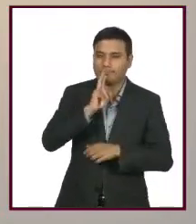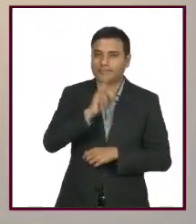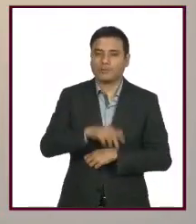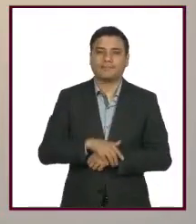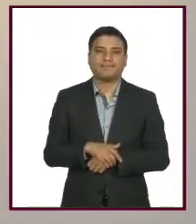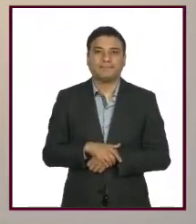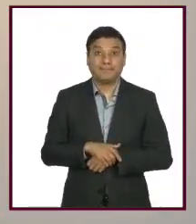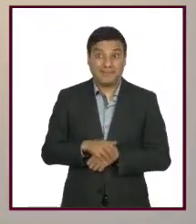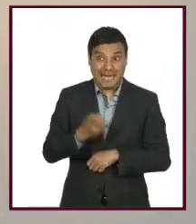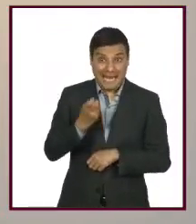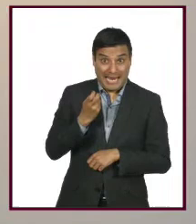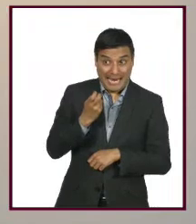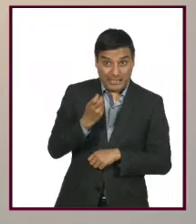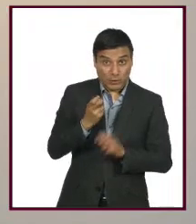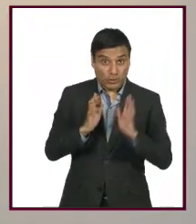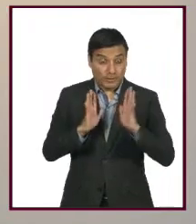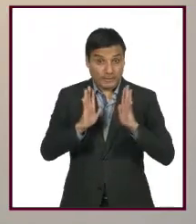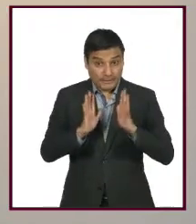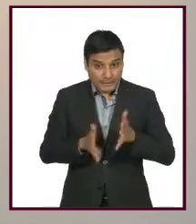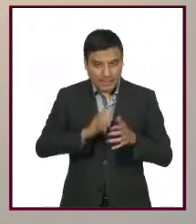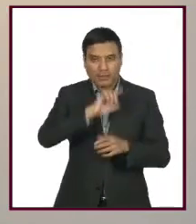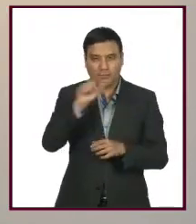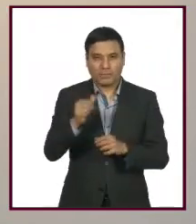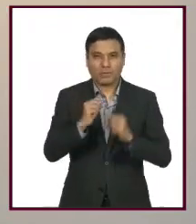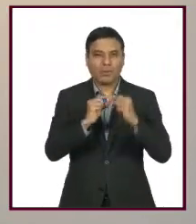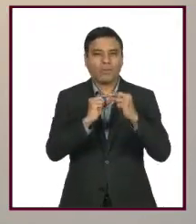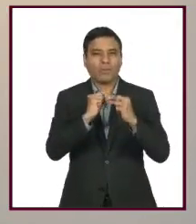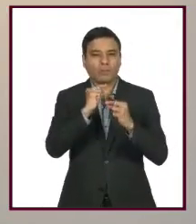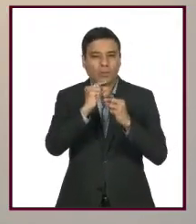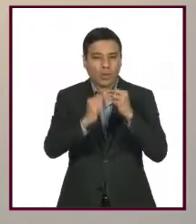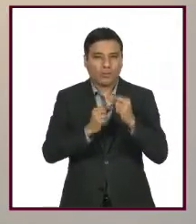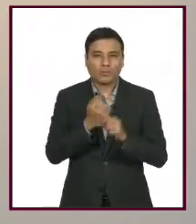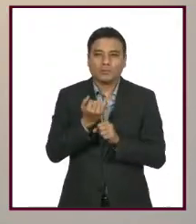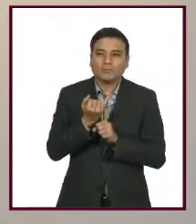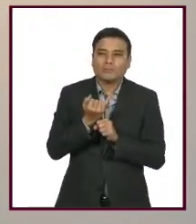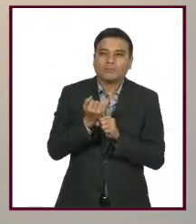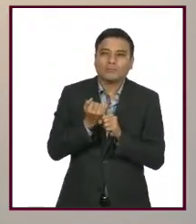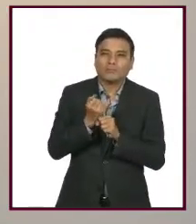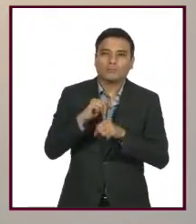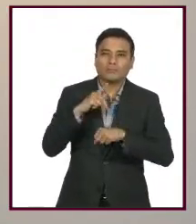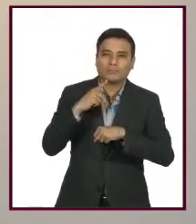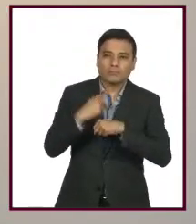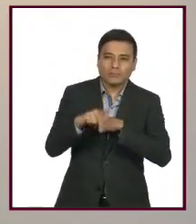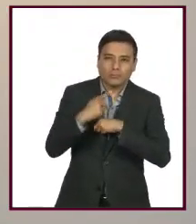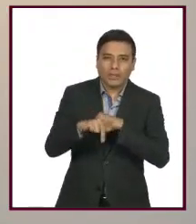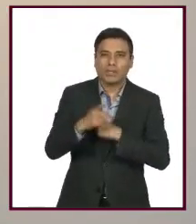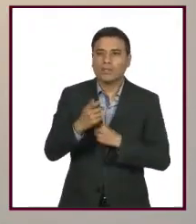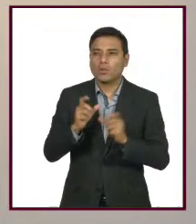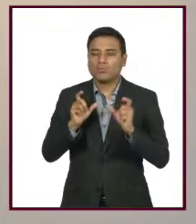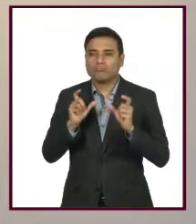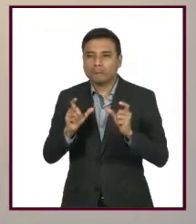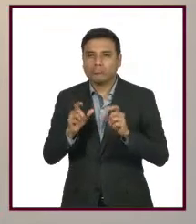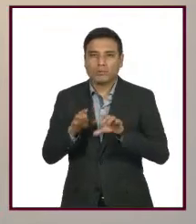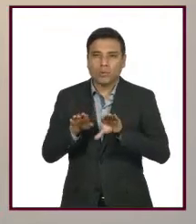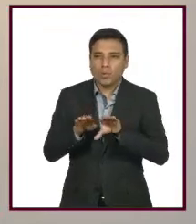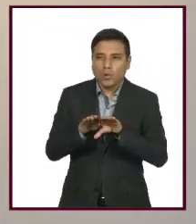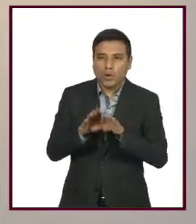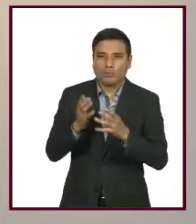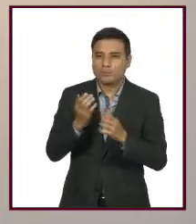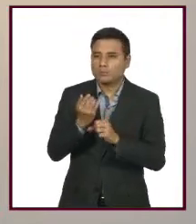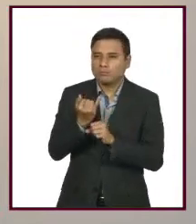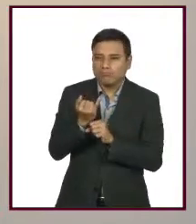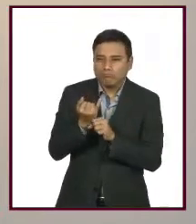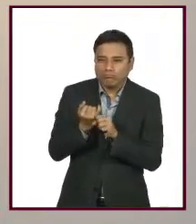En base a eso, pues poder ir indagando poco a poco en factores de riesgo, factores protectores, y también,